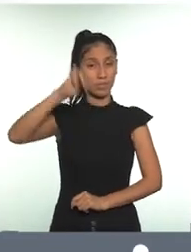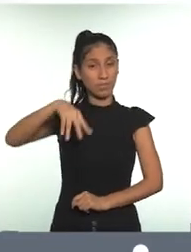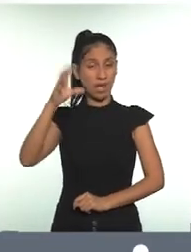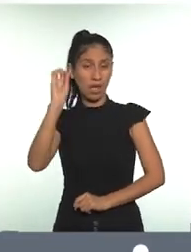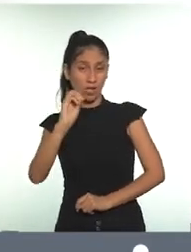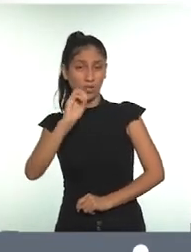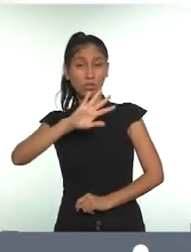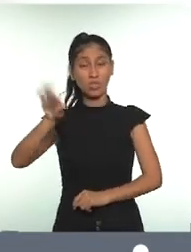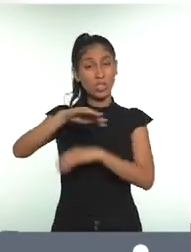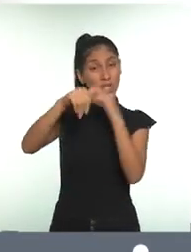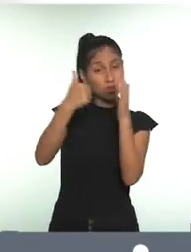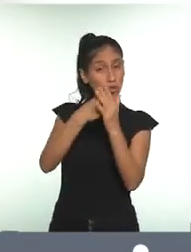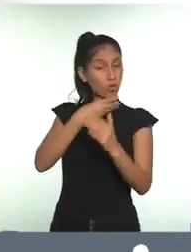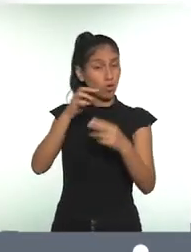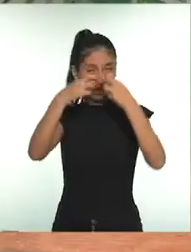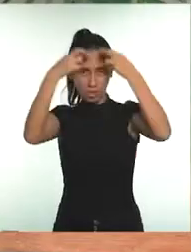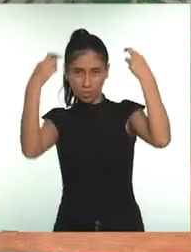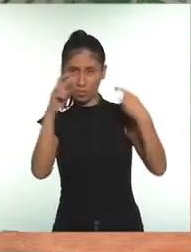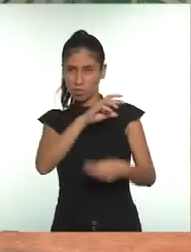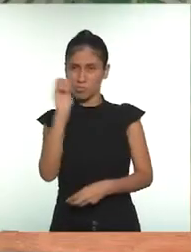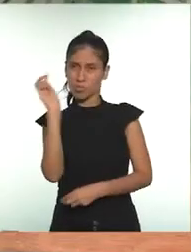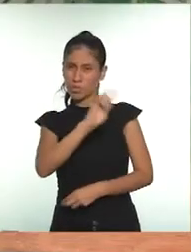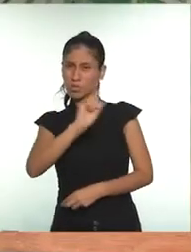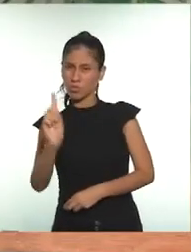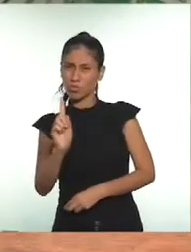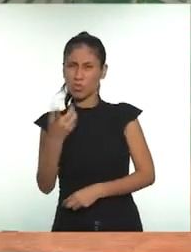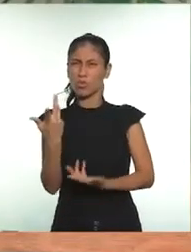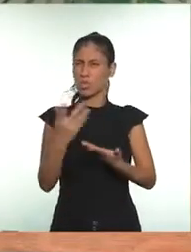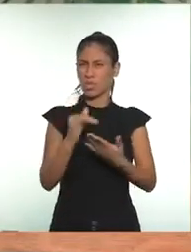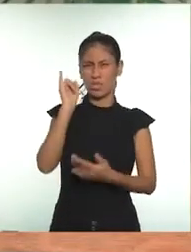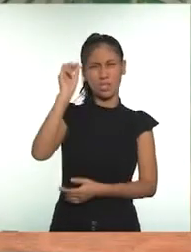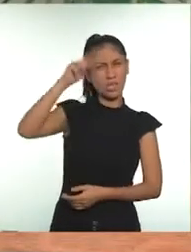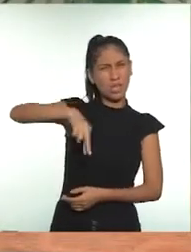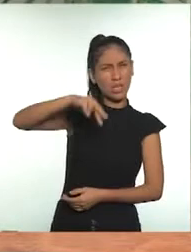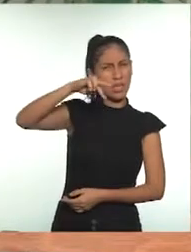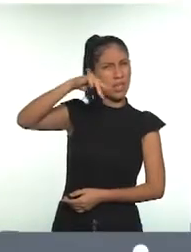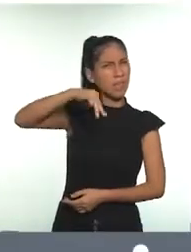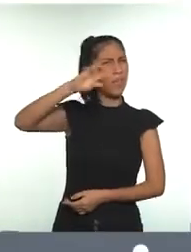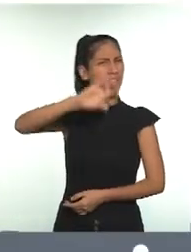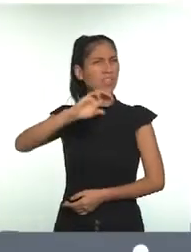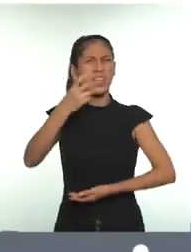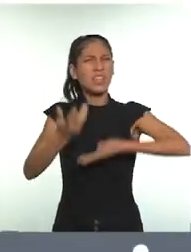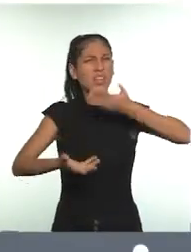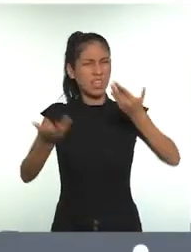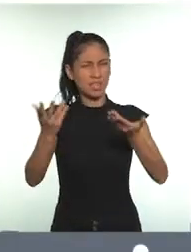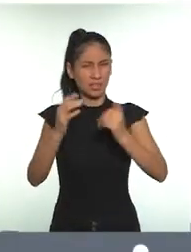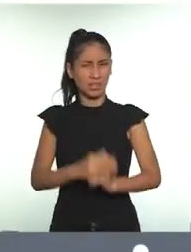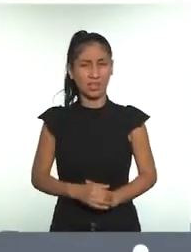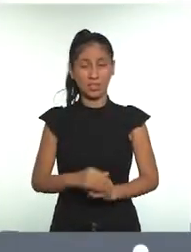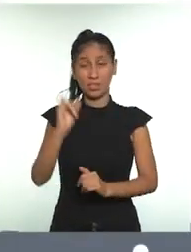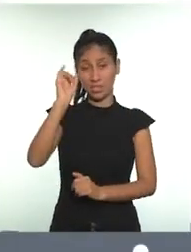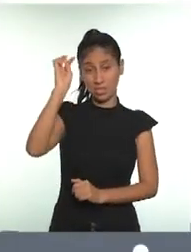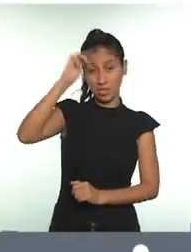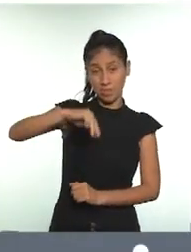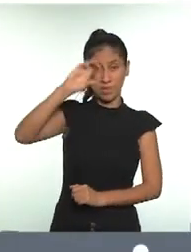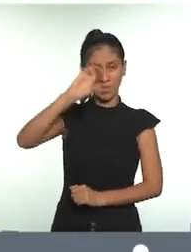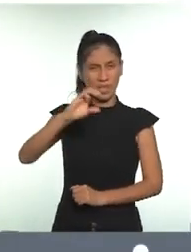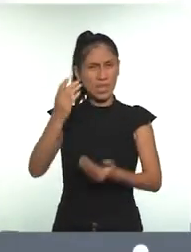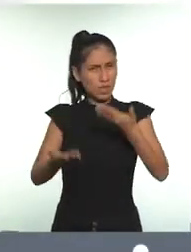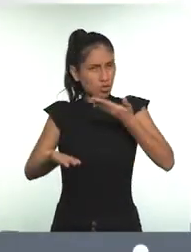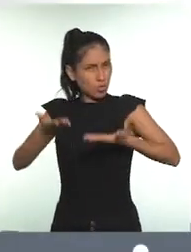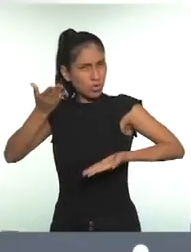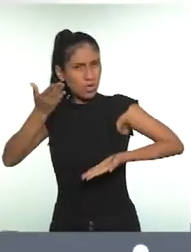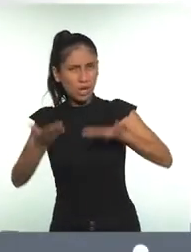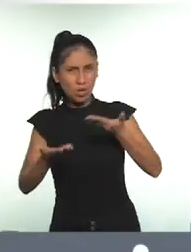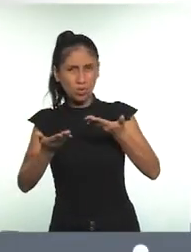todos los chicos de la promoción 2021. ¿Qué es y cómo se interpreta el IMC? El índice de masa corporal o IMC es